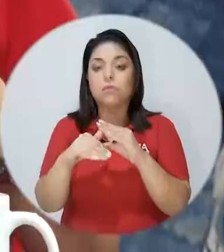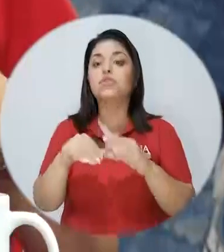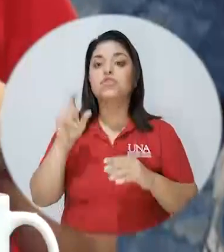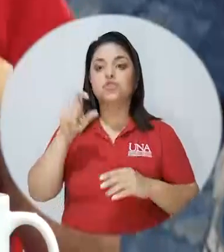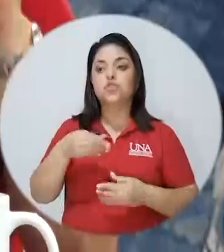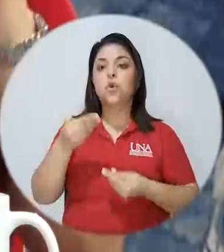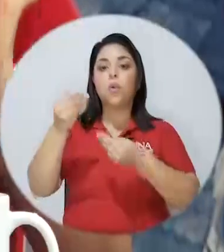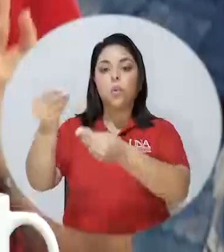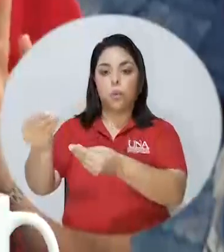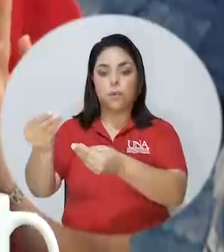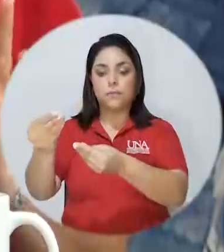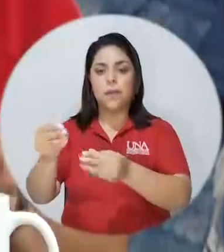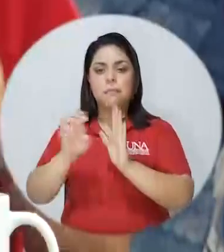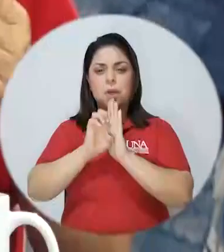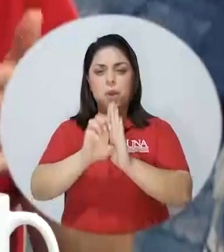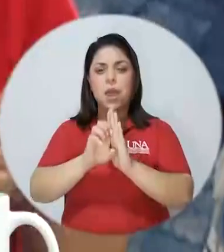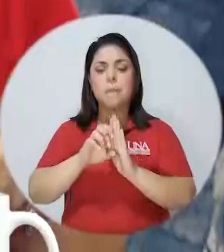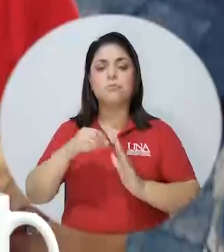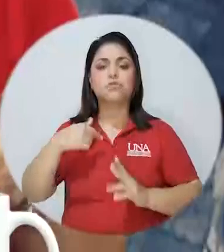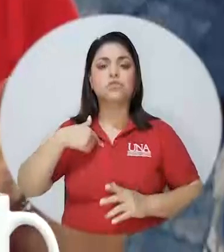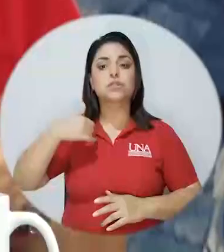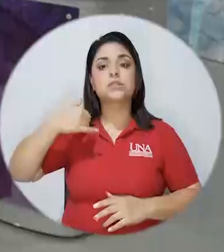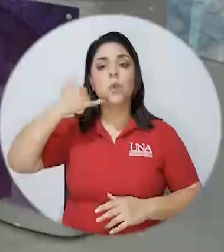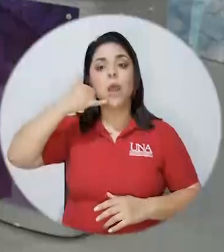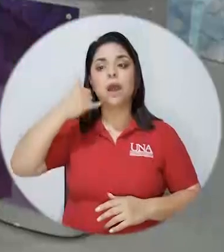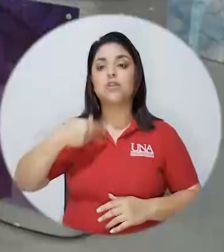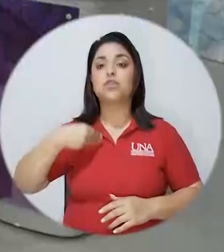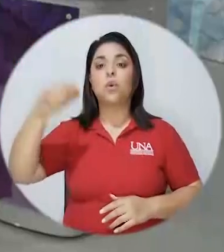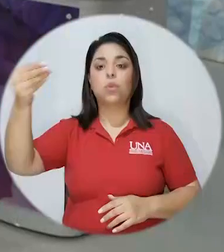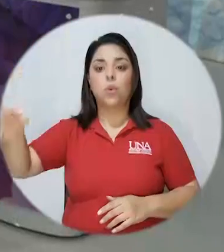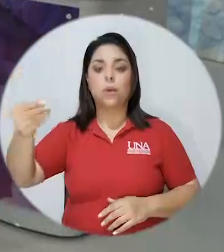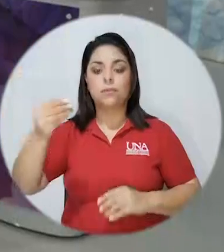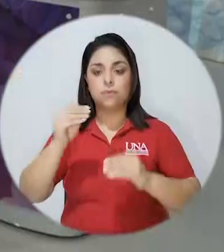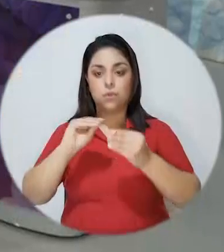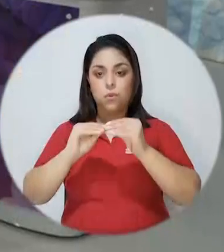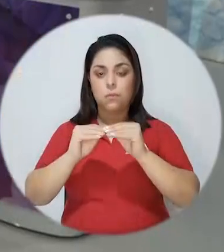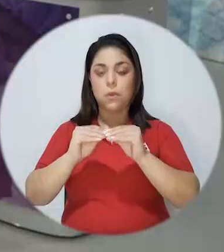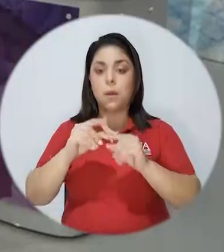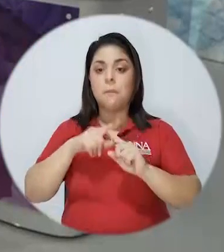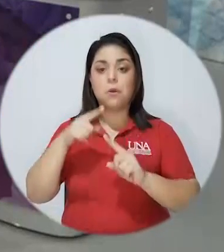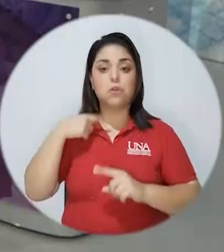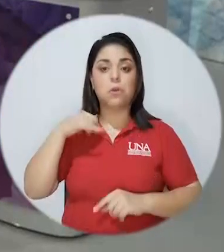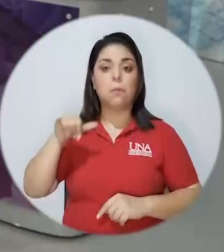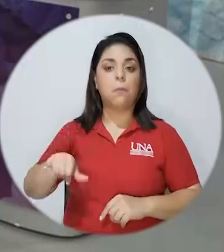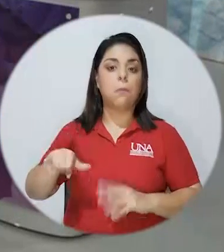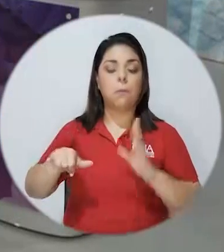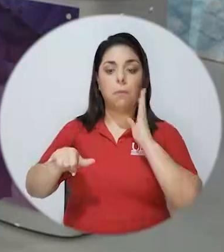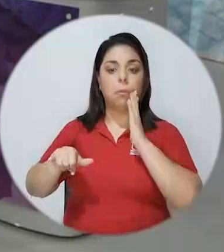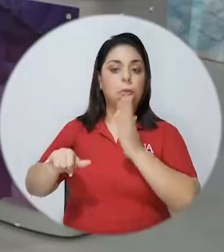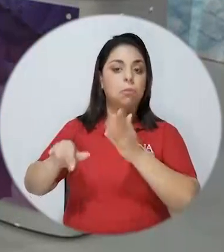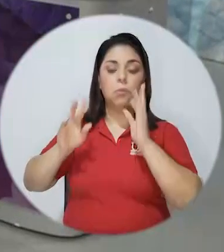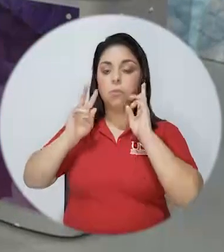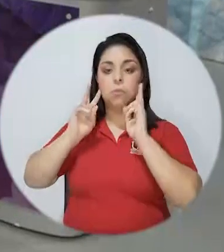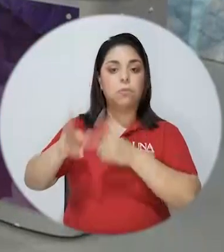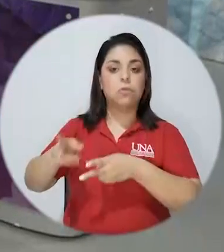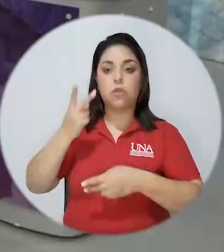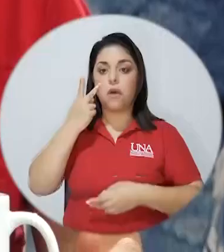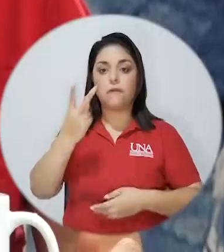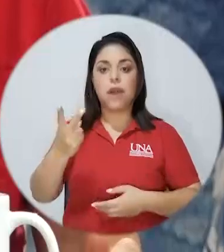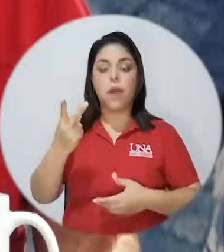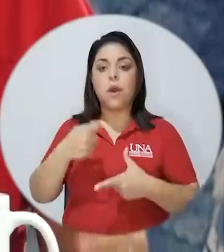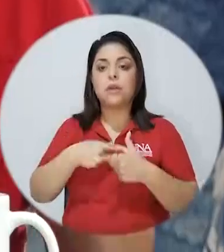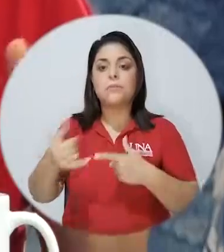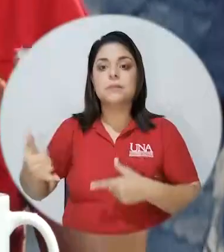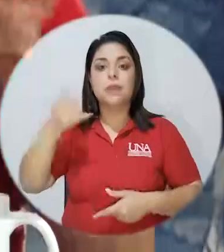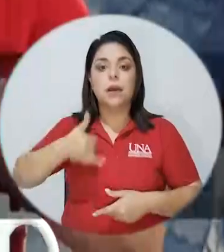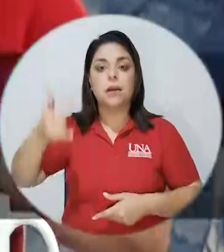yo lo doy una vez al día y tal vez era urgente. Porque se supone que yo estoy en mi trabajo. Entonces, exacto, está localizable.